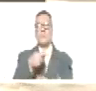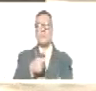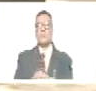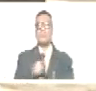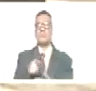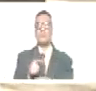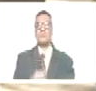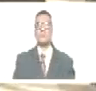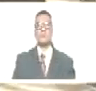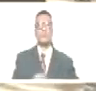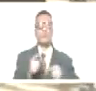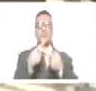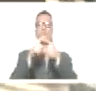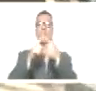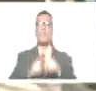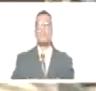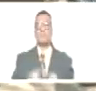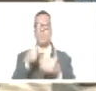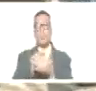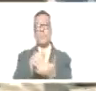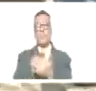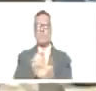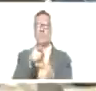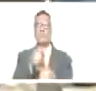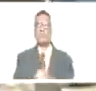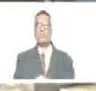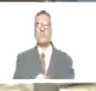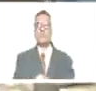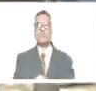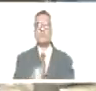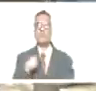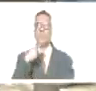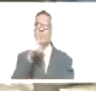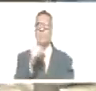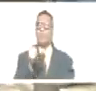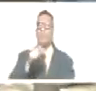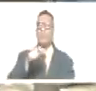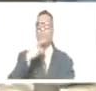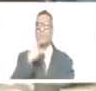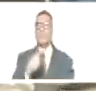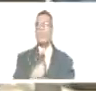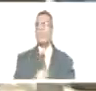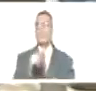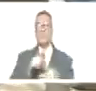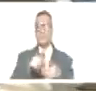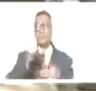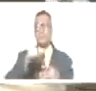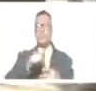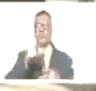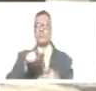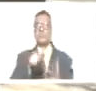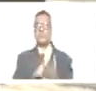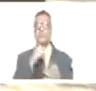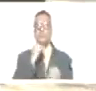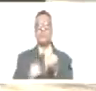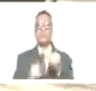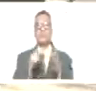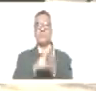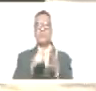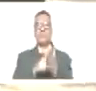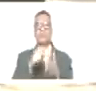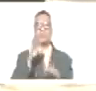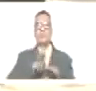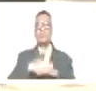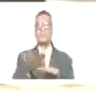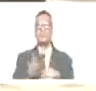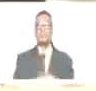¿Cuánto era la comisión? Pero voy a agregar algo más, y con eso sí termino ese puntico porque está como